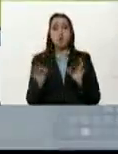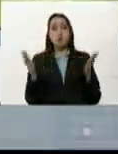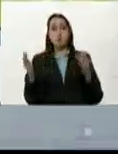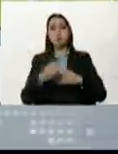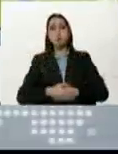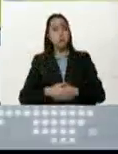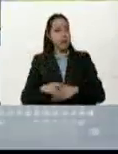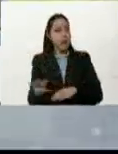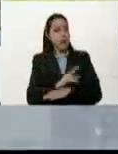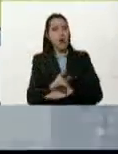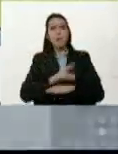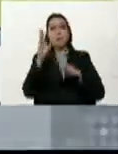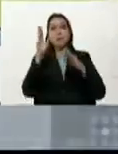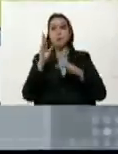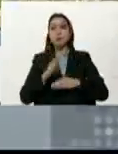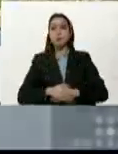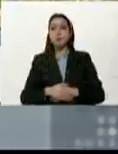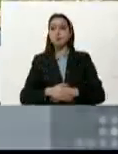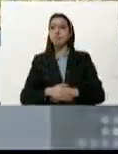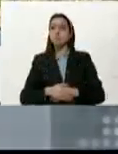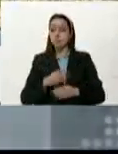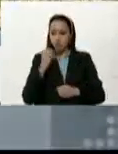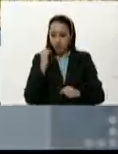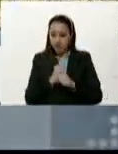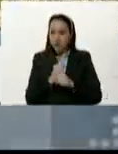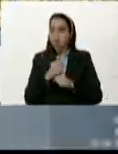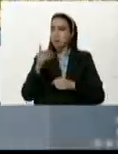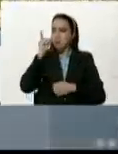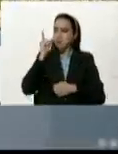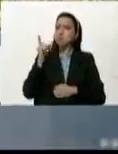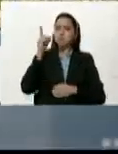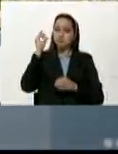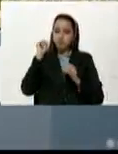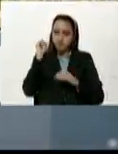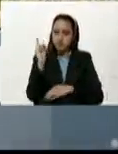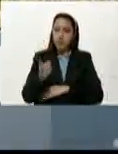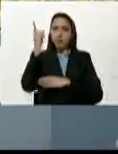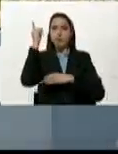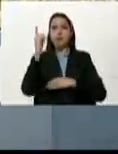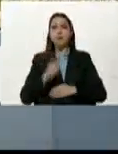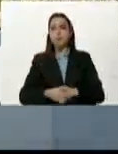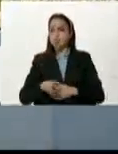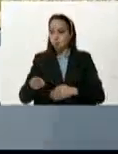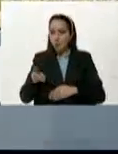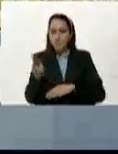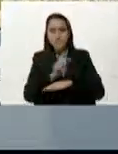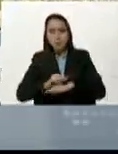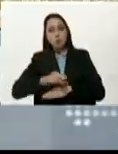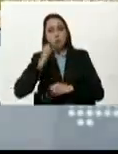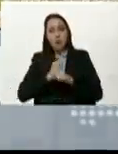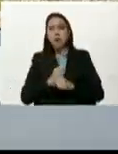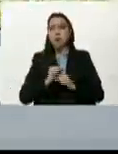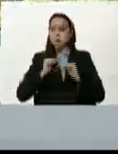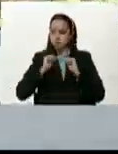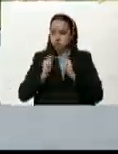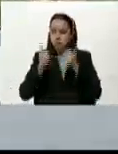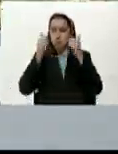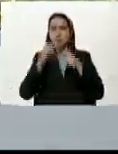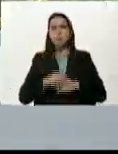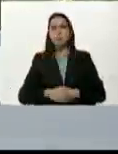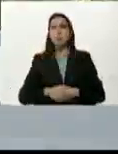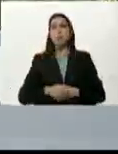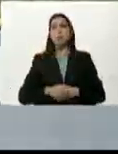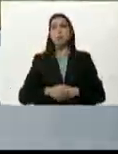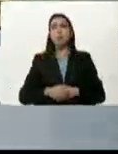inmediatamente pongas en eso señora vicepresidenta póngase en estos ministros tomen la palabra a juan